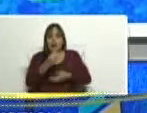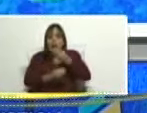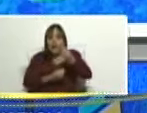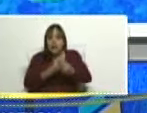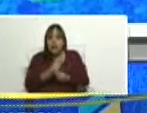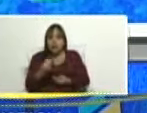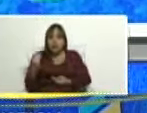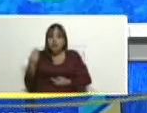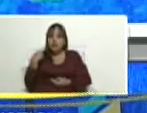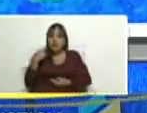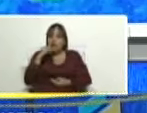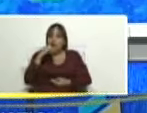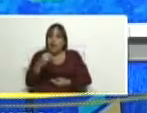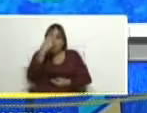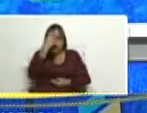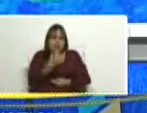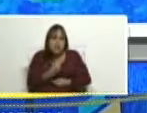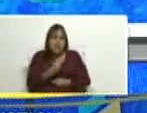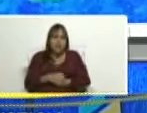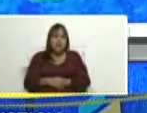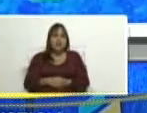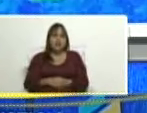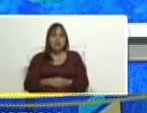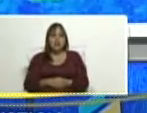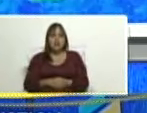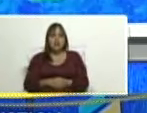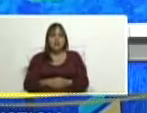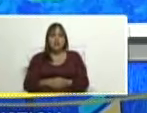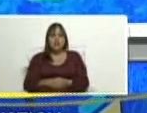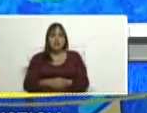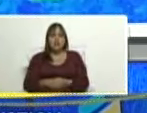la noticia luctuosa